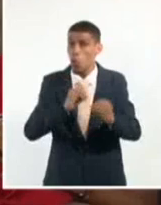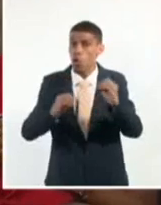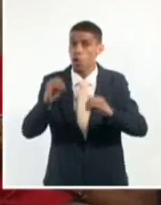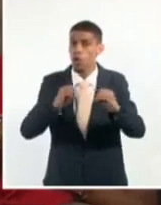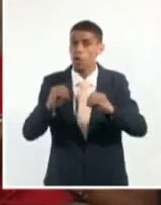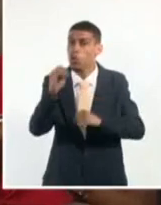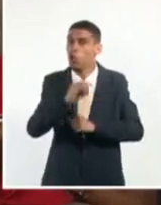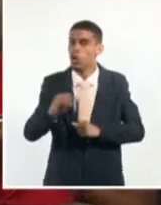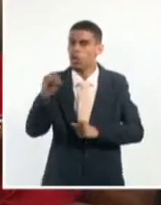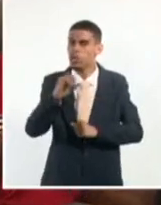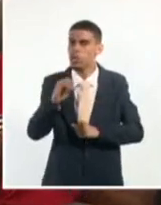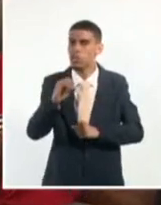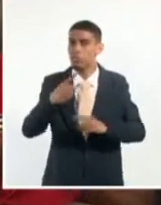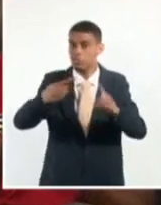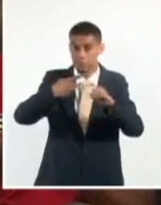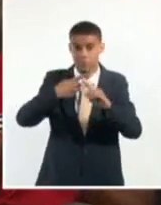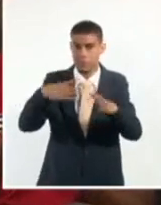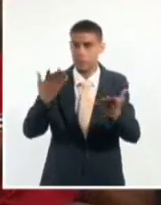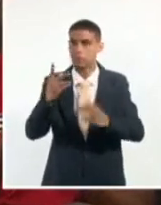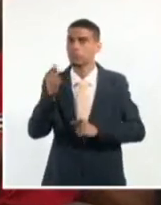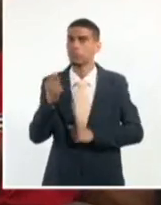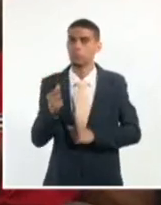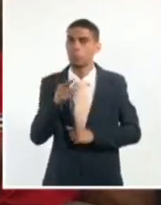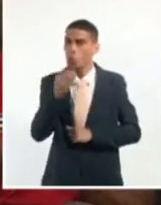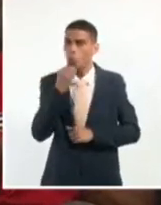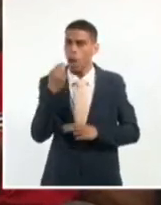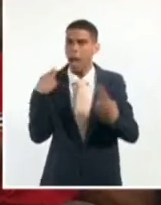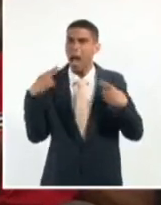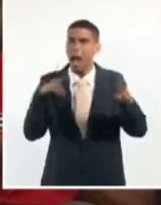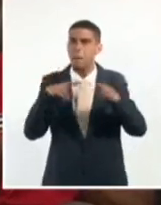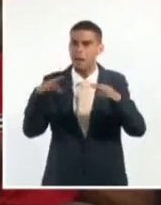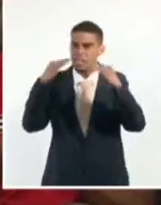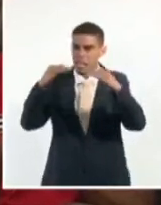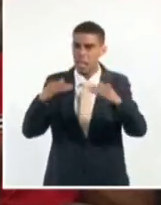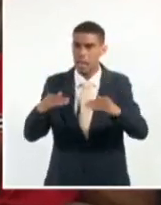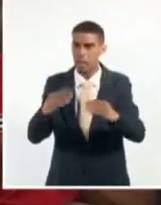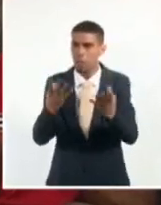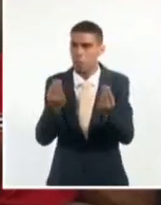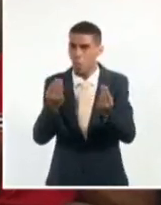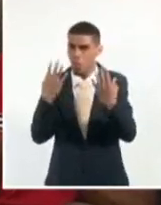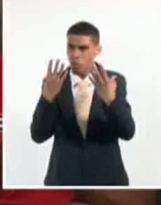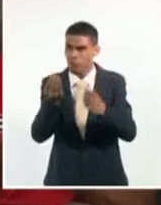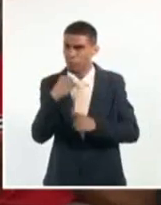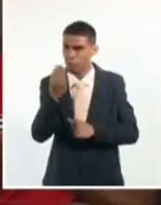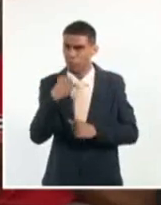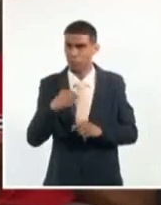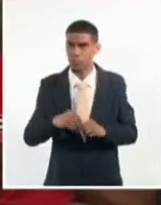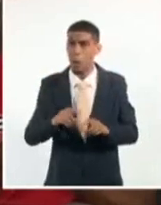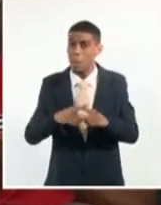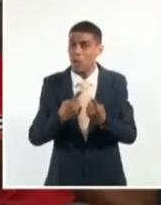capital humano. Usted puede tener los almacenes llenos de recursos, pero si no cuida a su capital humano, se le va.